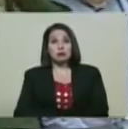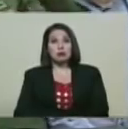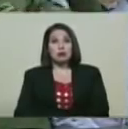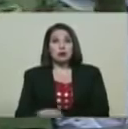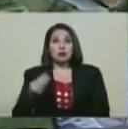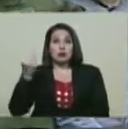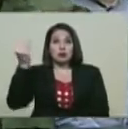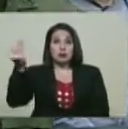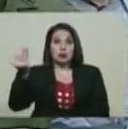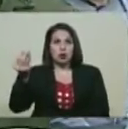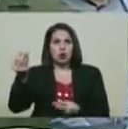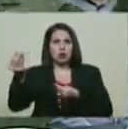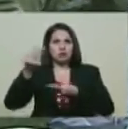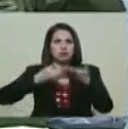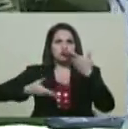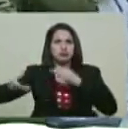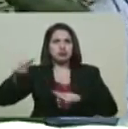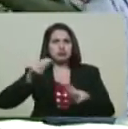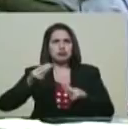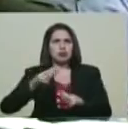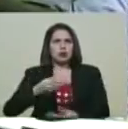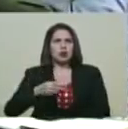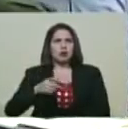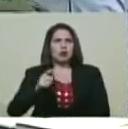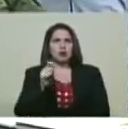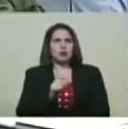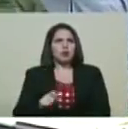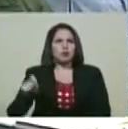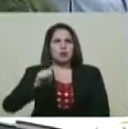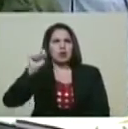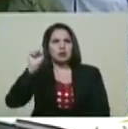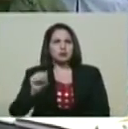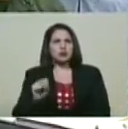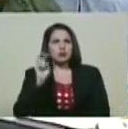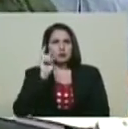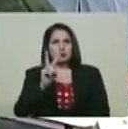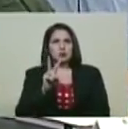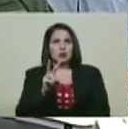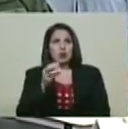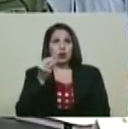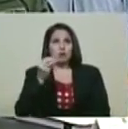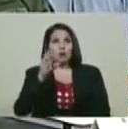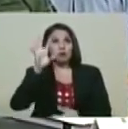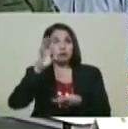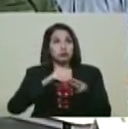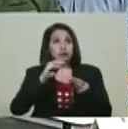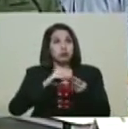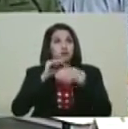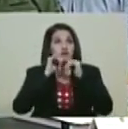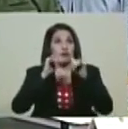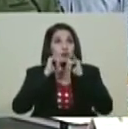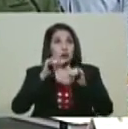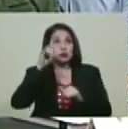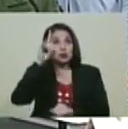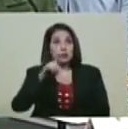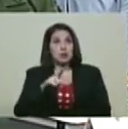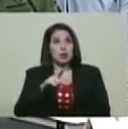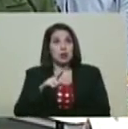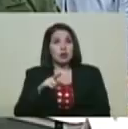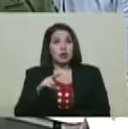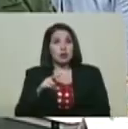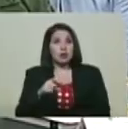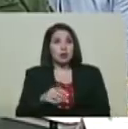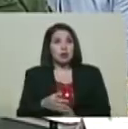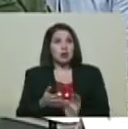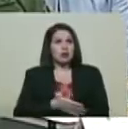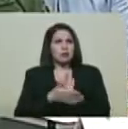Dáselo a Madeleine, que anda por ahí de Telesur, para que Madeleine también haga un reporte, Madeleine, bien bueno, sobre esta guerra. ¿Qué le pasa